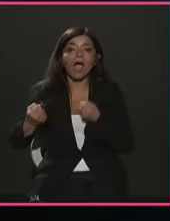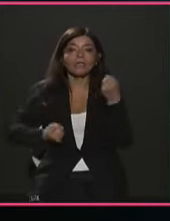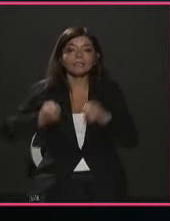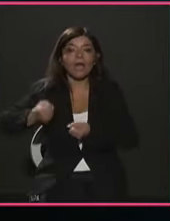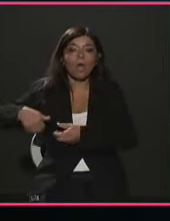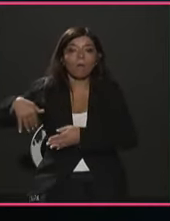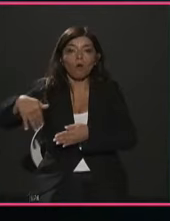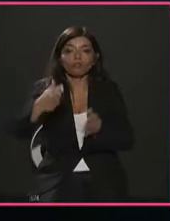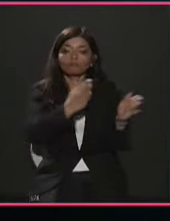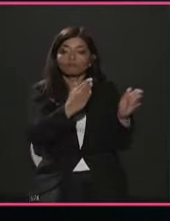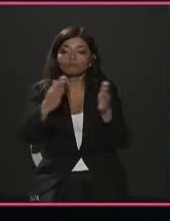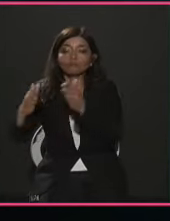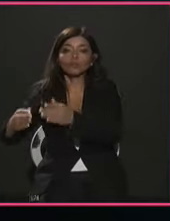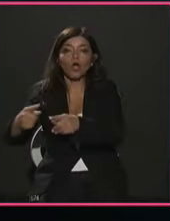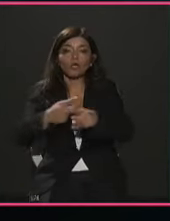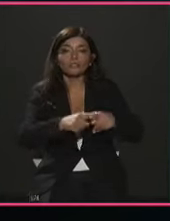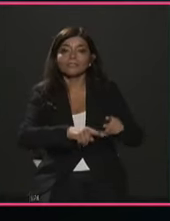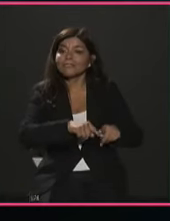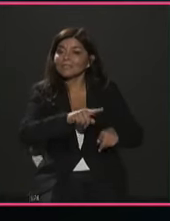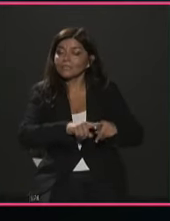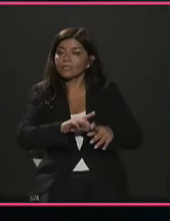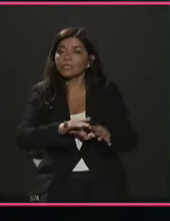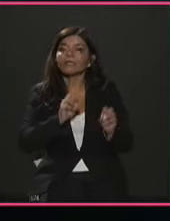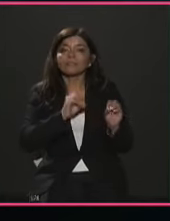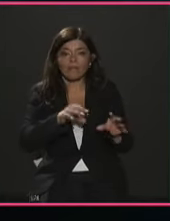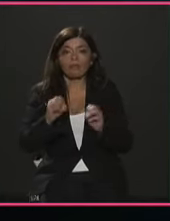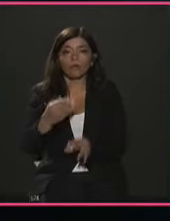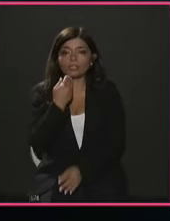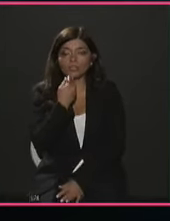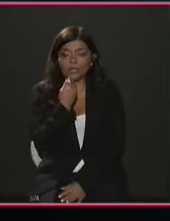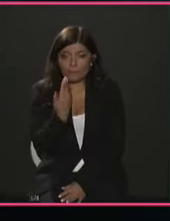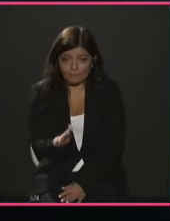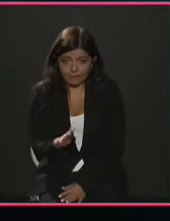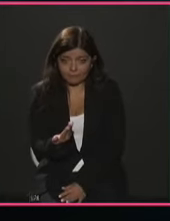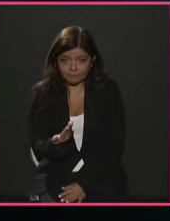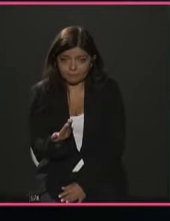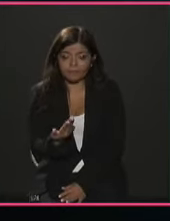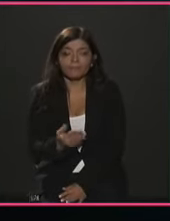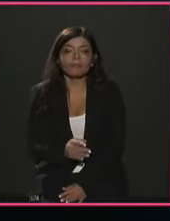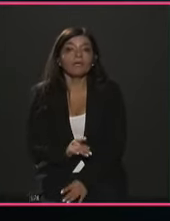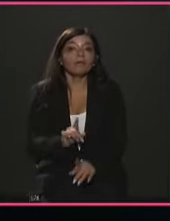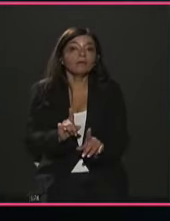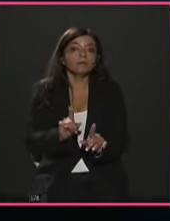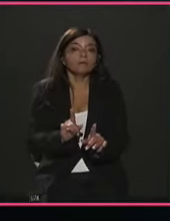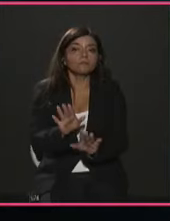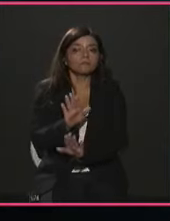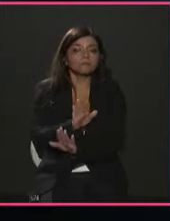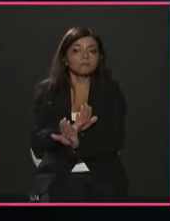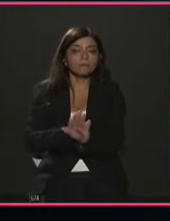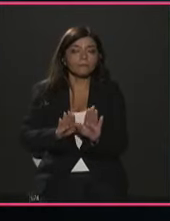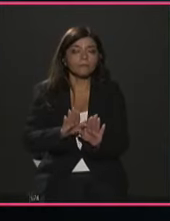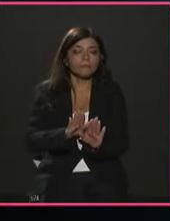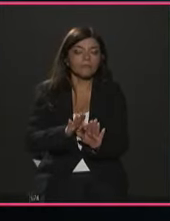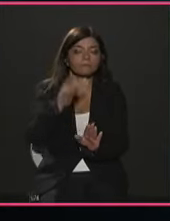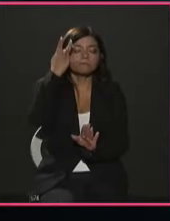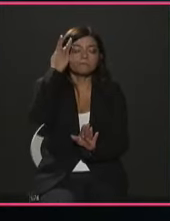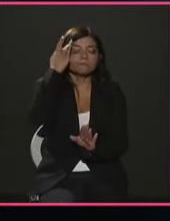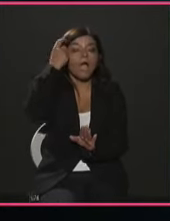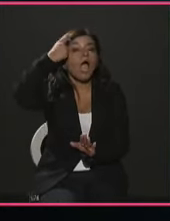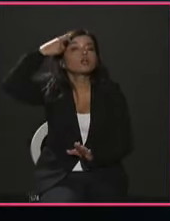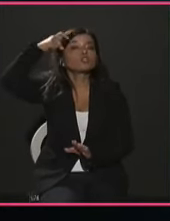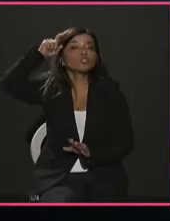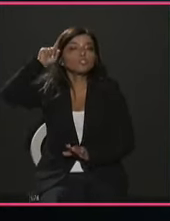territorial Por cierto de la educación tomando los debidos resguardos y cultivando una conciencia